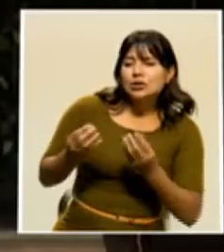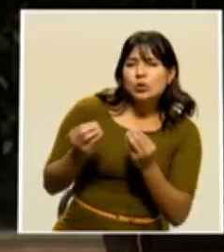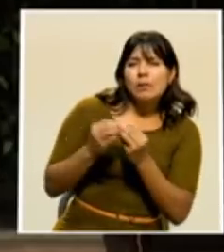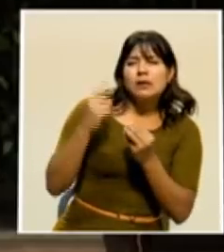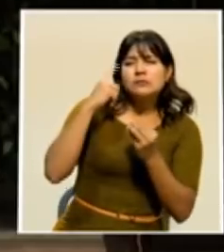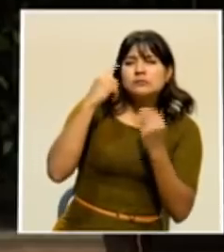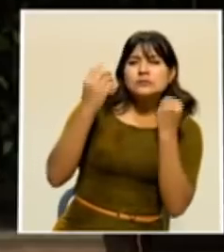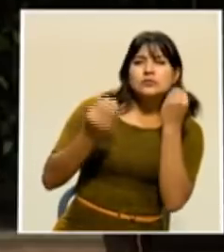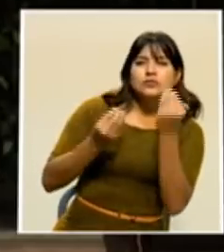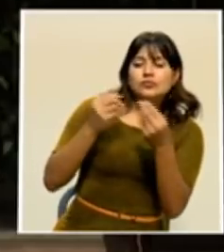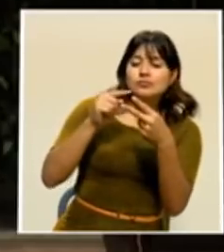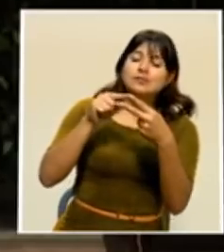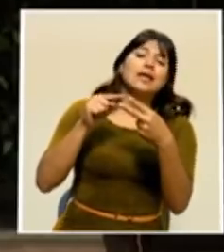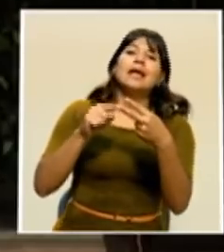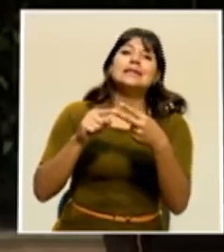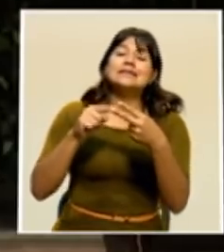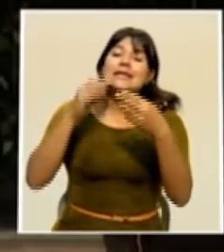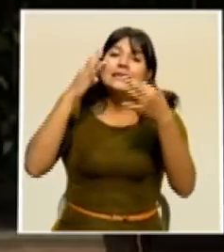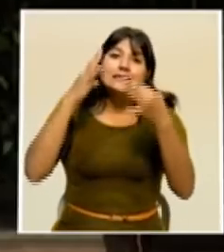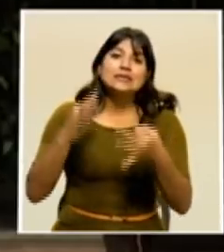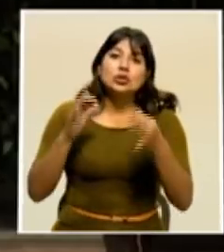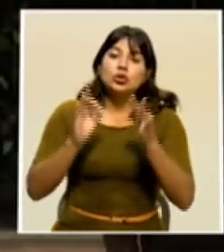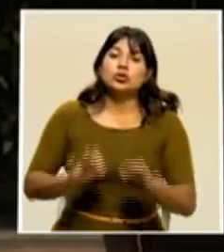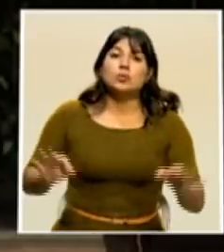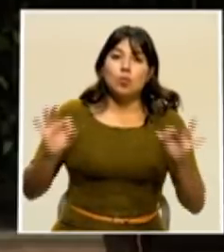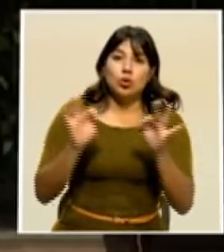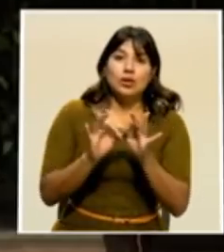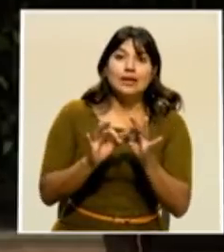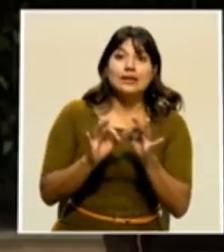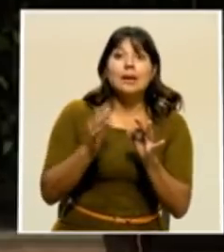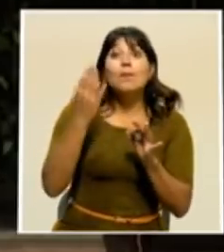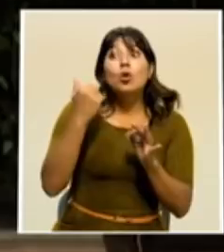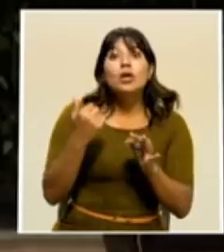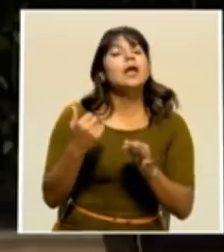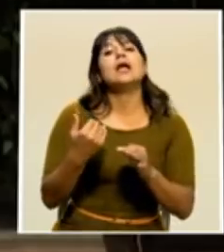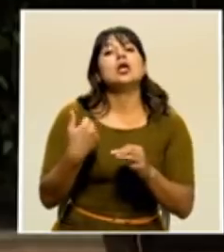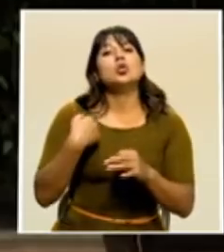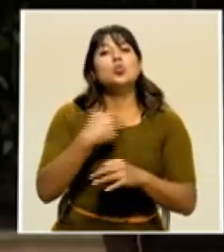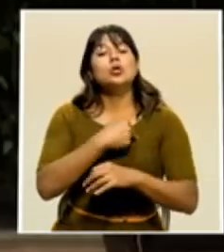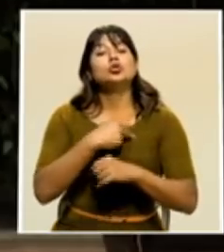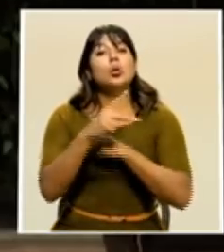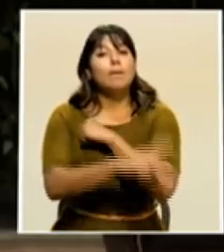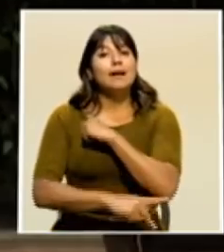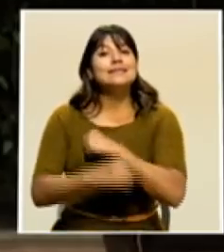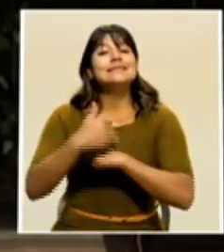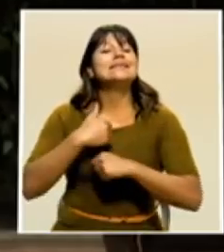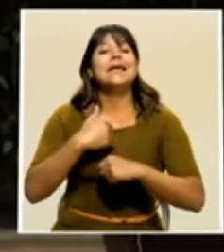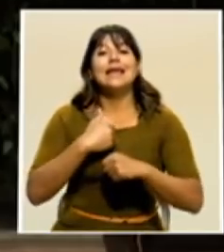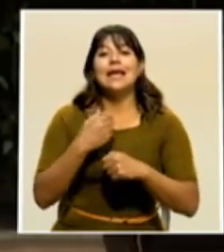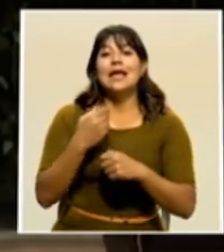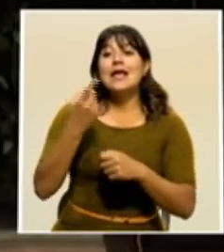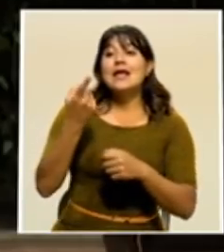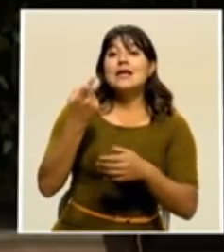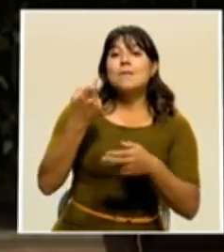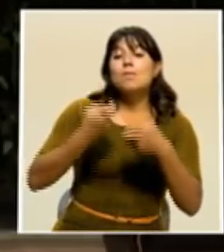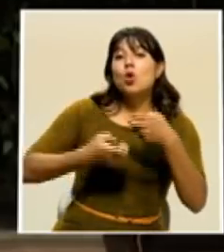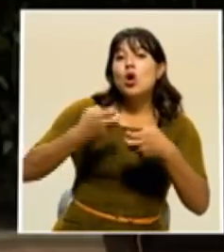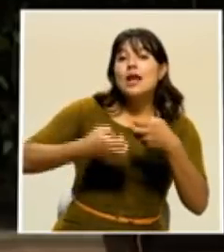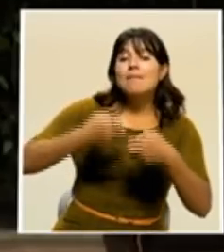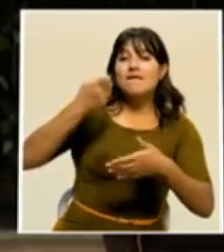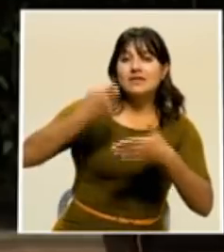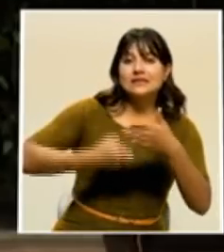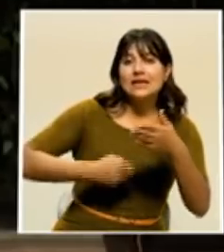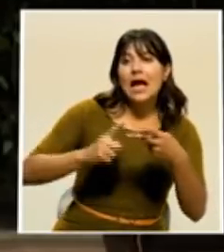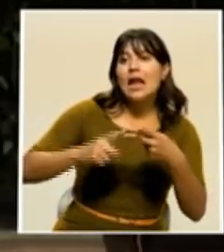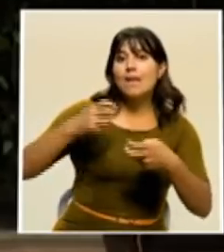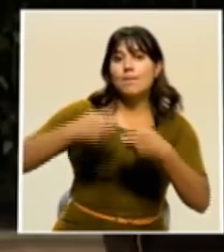gobierno frente a un país que no solamente tiene una crisis fiscal, sino también una crisis económica y que está siendo